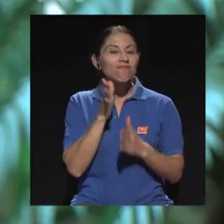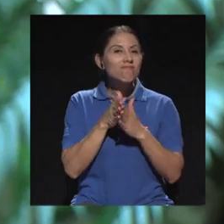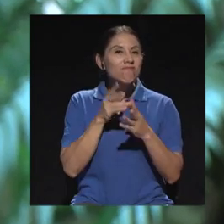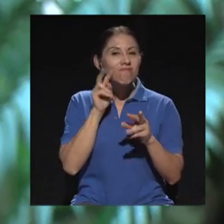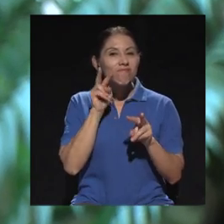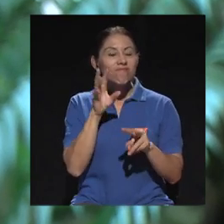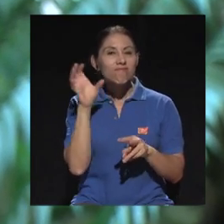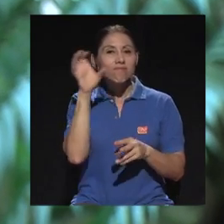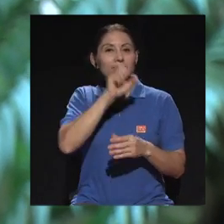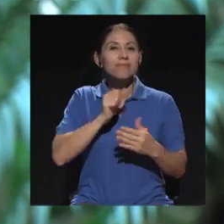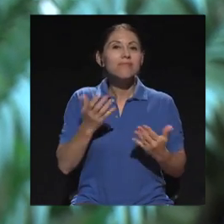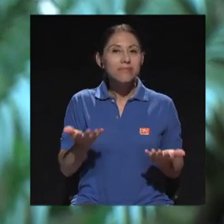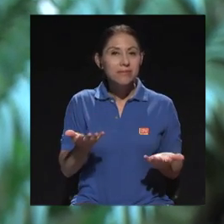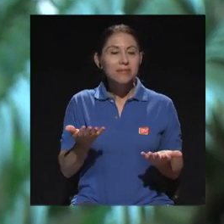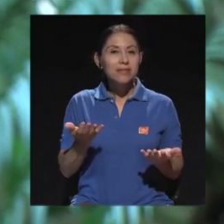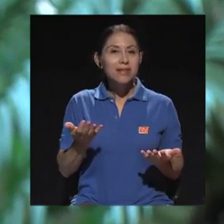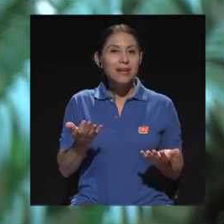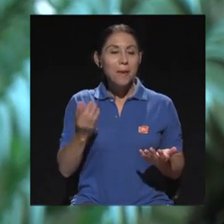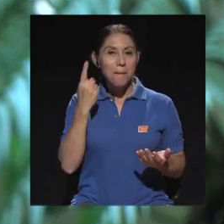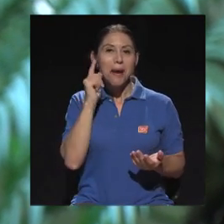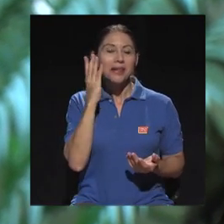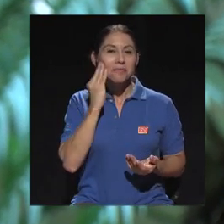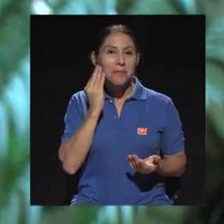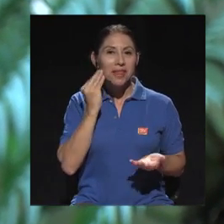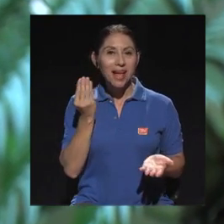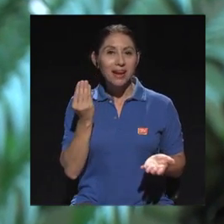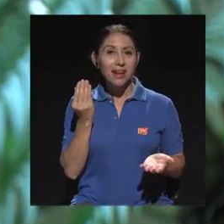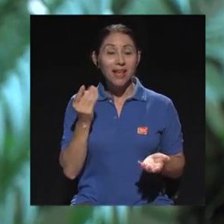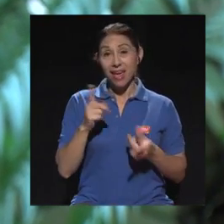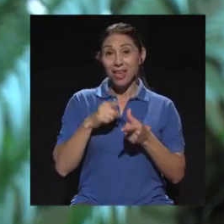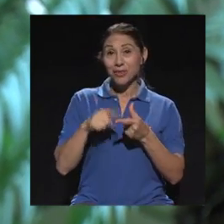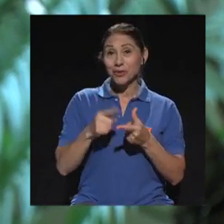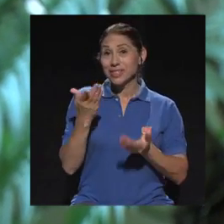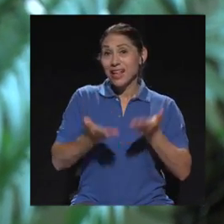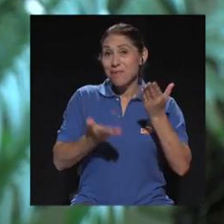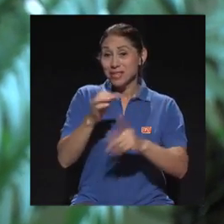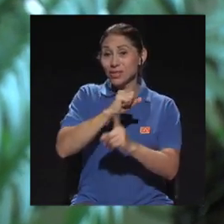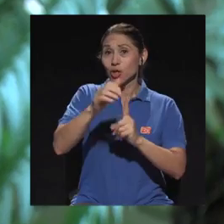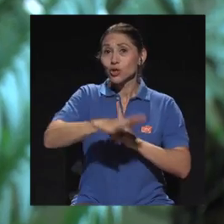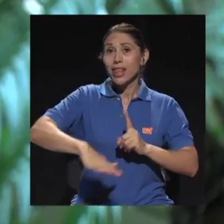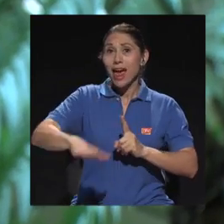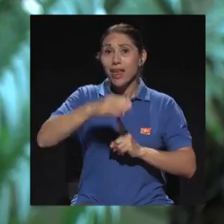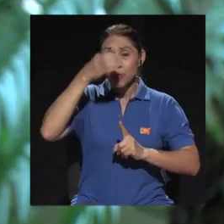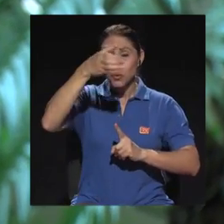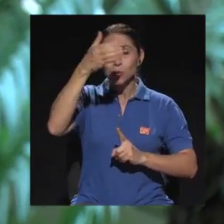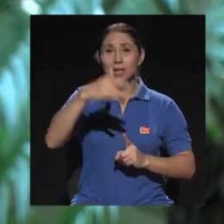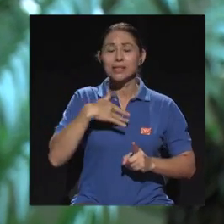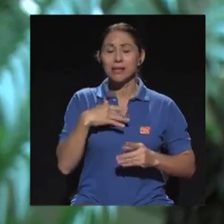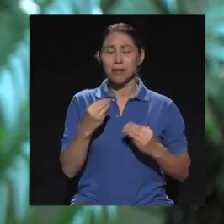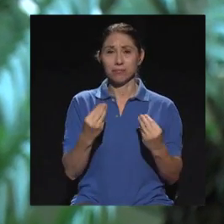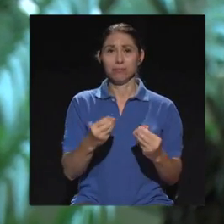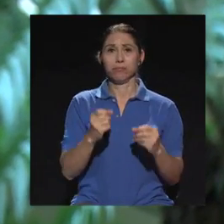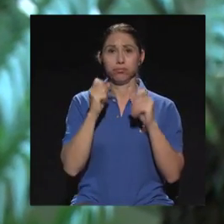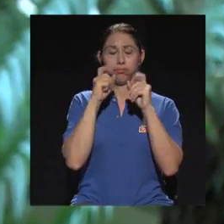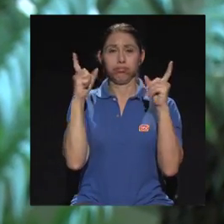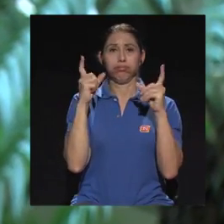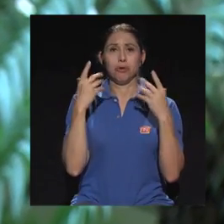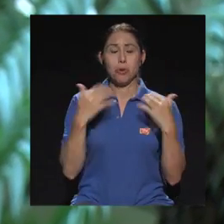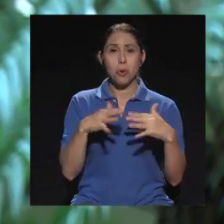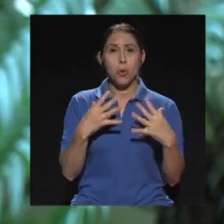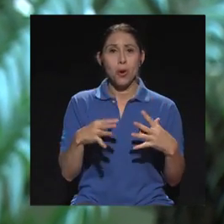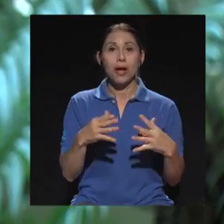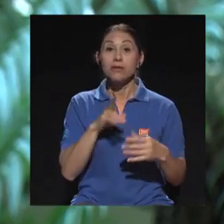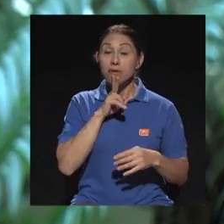Entonces, por más que el tema, digamos, horrorice a nuestra sociedad y nuestra cultura, porque realmente es un